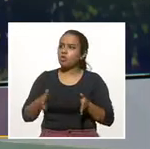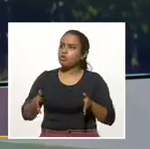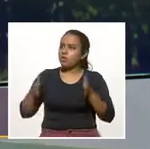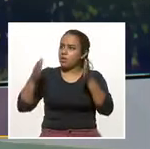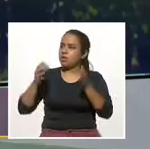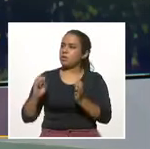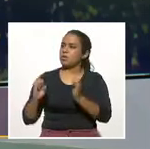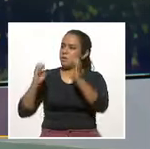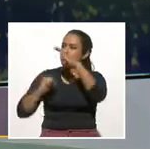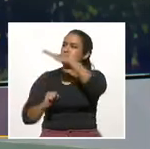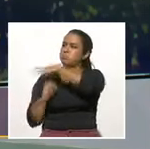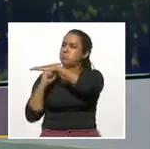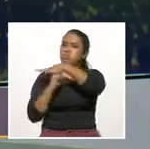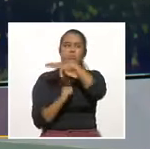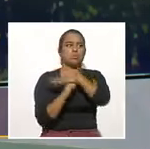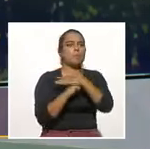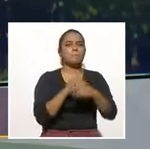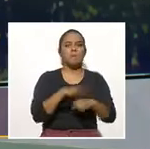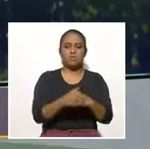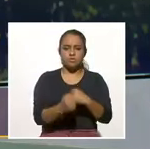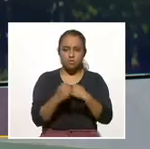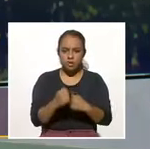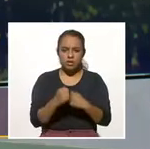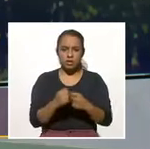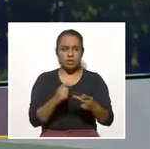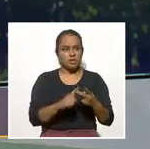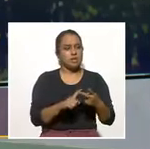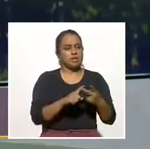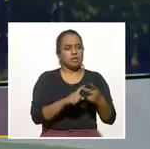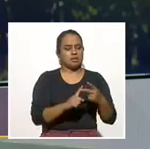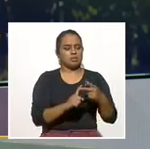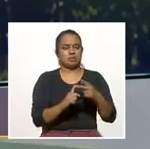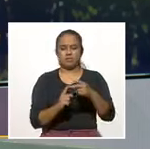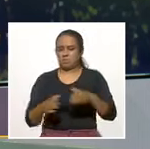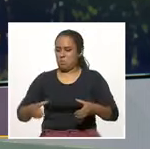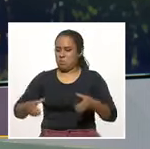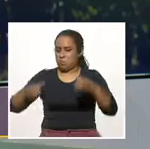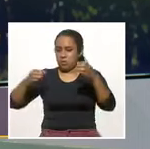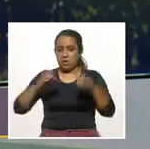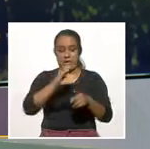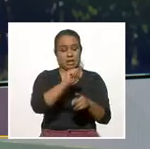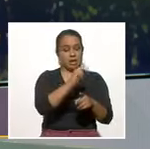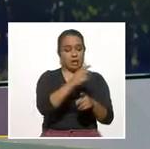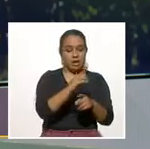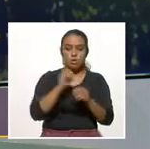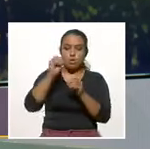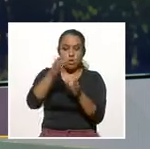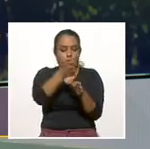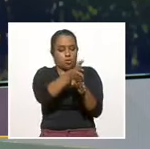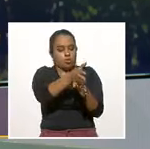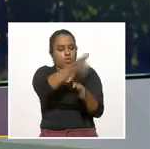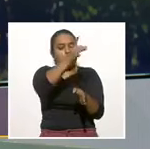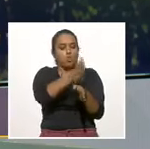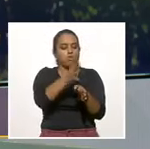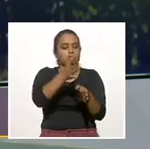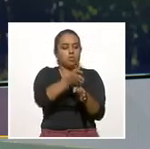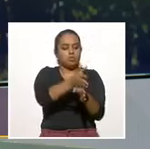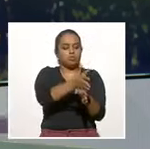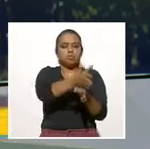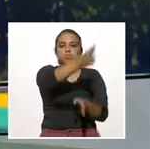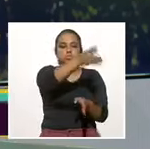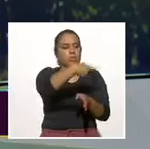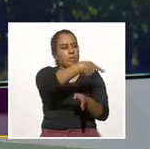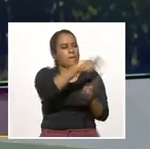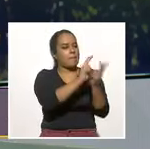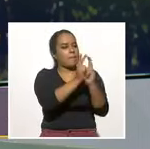están las columnas que resisten más, las dalas, las traves? Si es un muro de carga o es un muro divisorio nada más, la recomendación